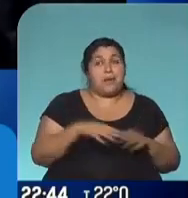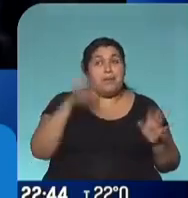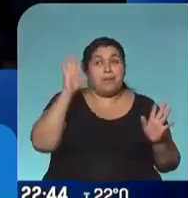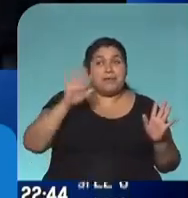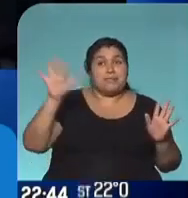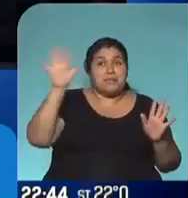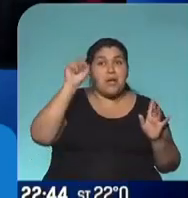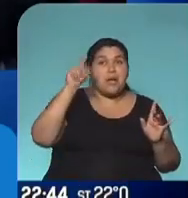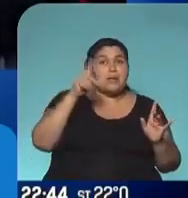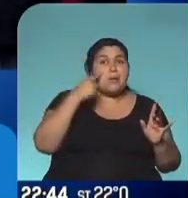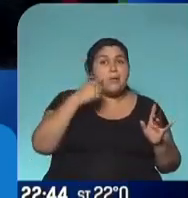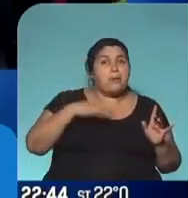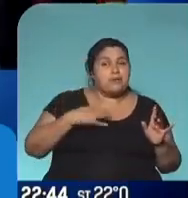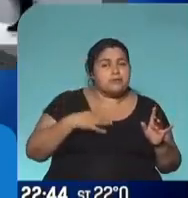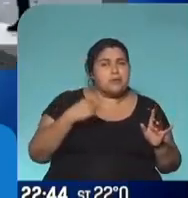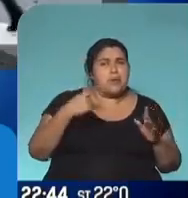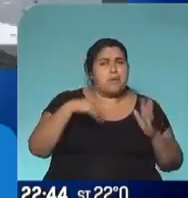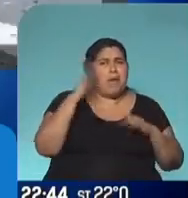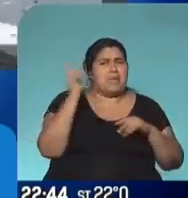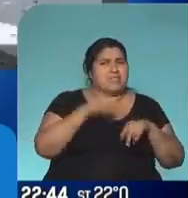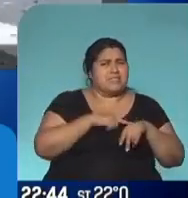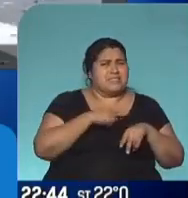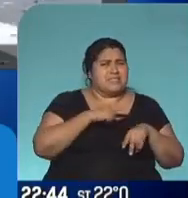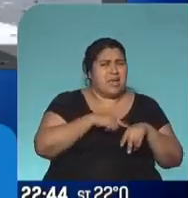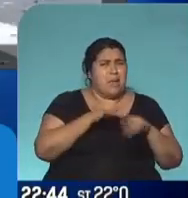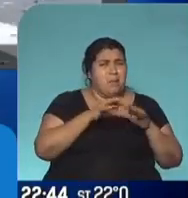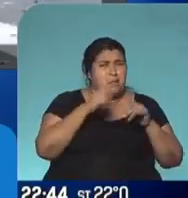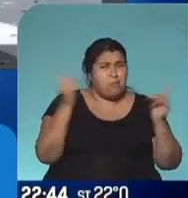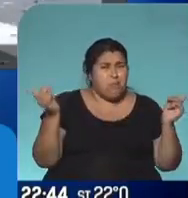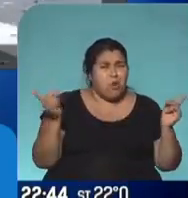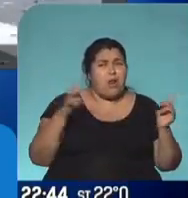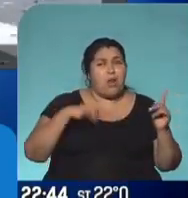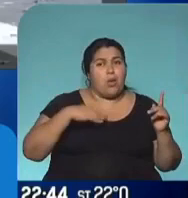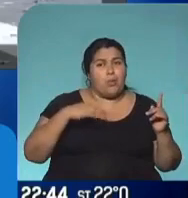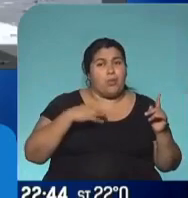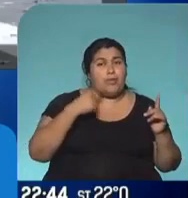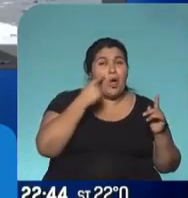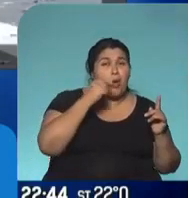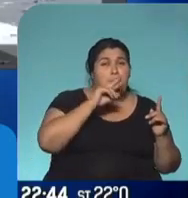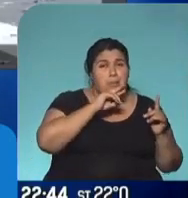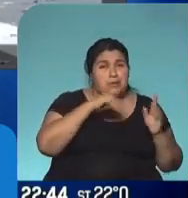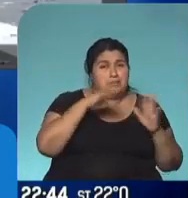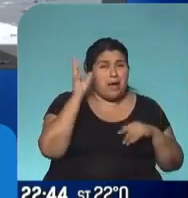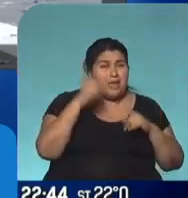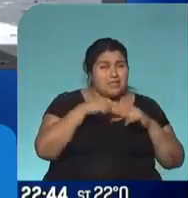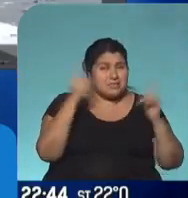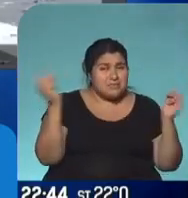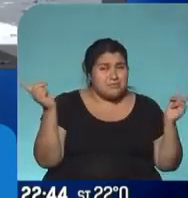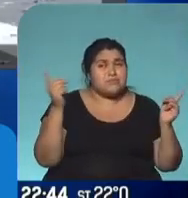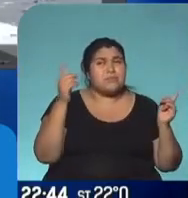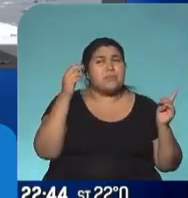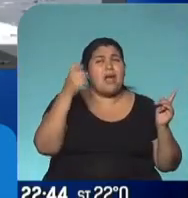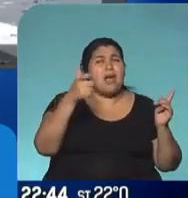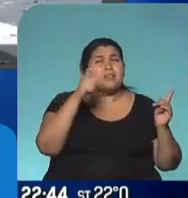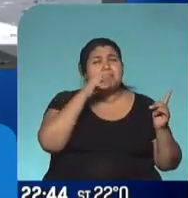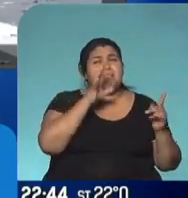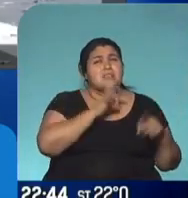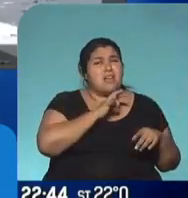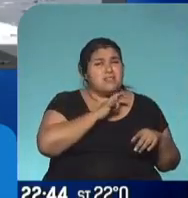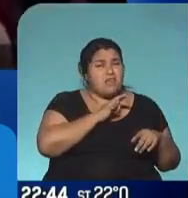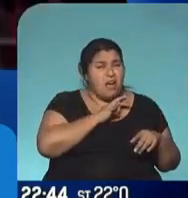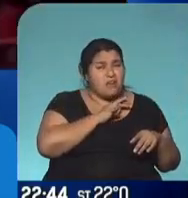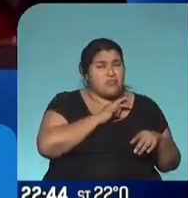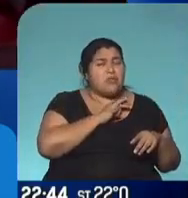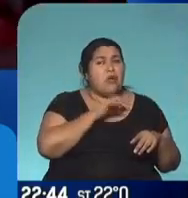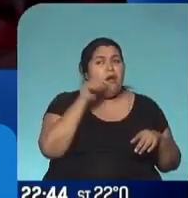estirado muchísimo. Estaba revisando recién los datos. La esperanza de vida promedio varones y mujeres en Francia era de 70 años en los años 60 y